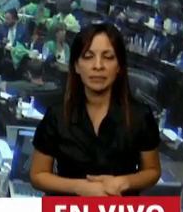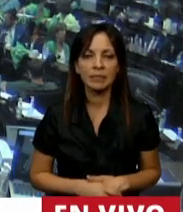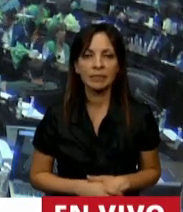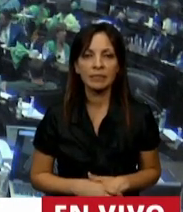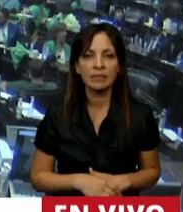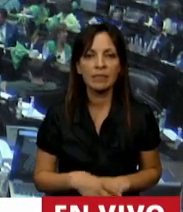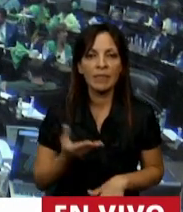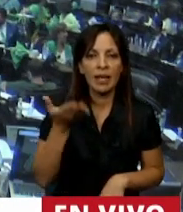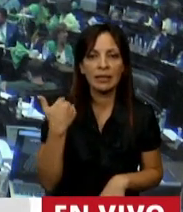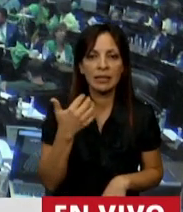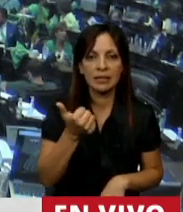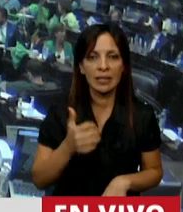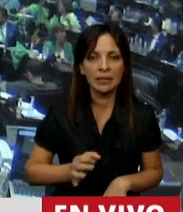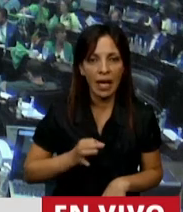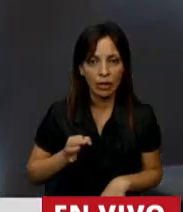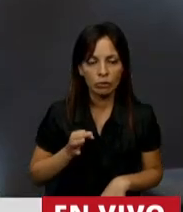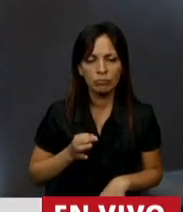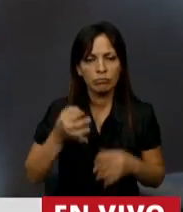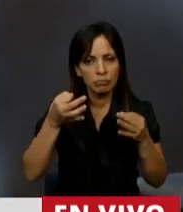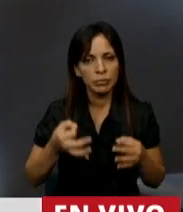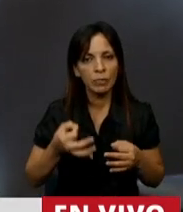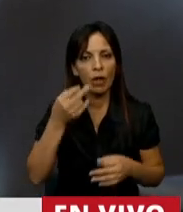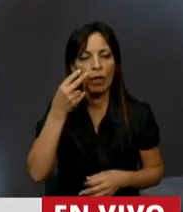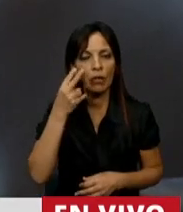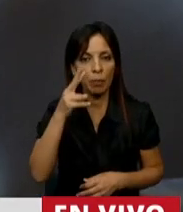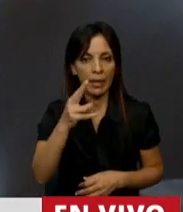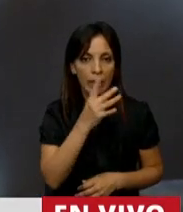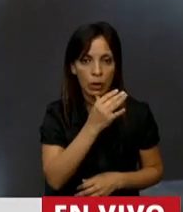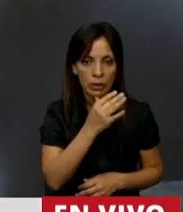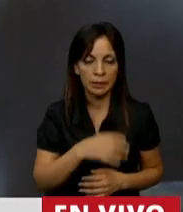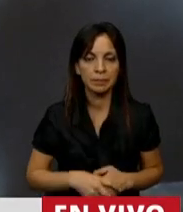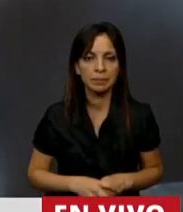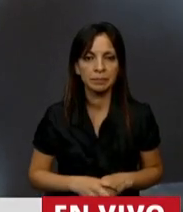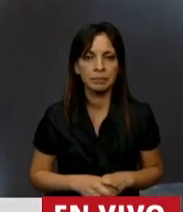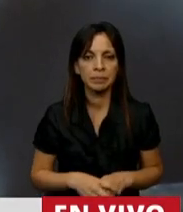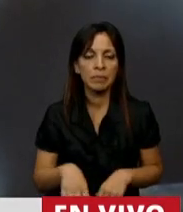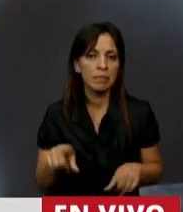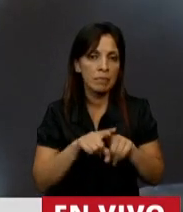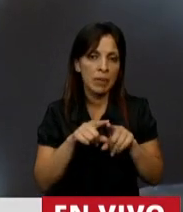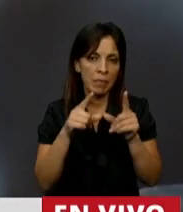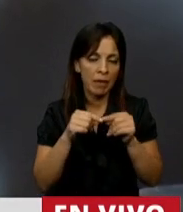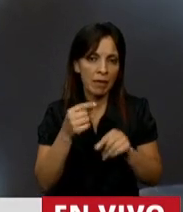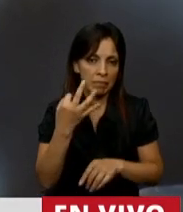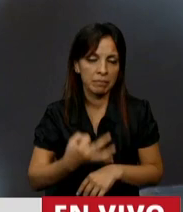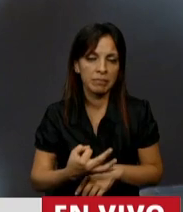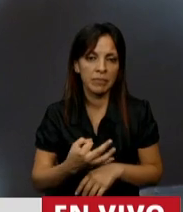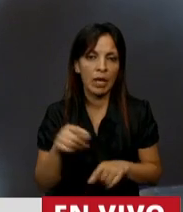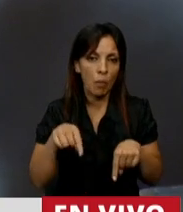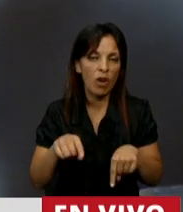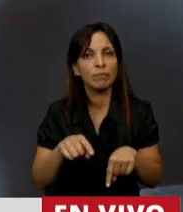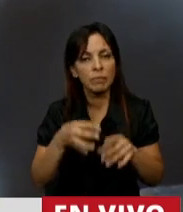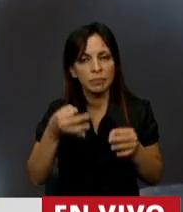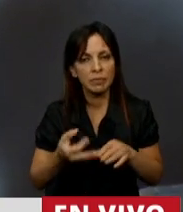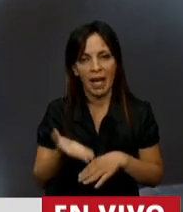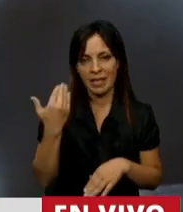Hace 6 años, en el año 2014, un día como hoy, en realidad un día como ayer, un 10 de